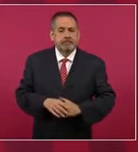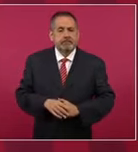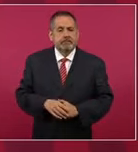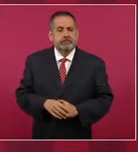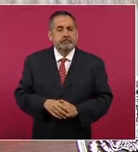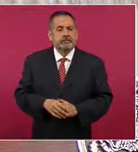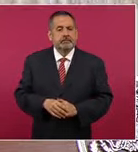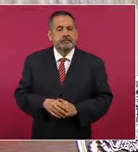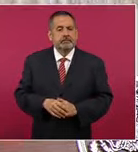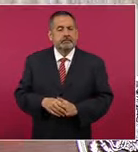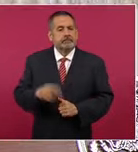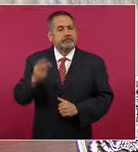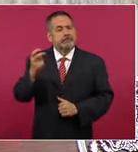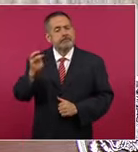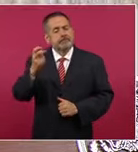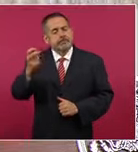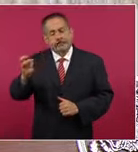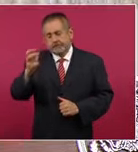Por eso